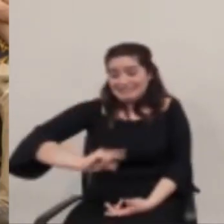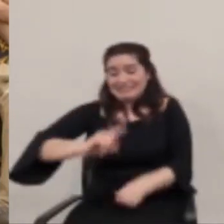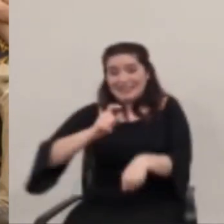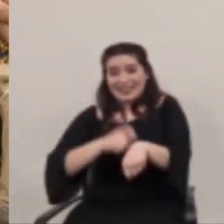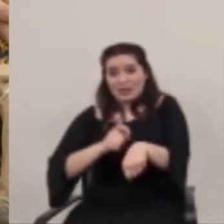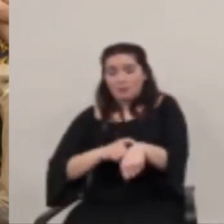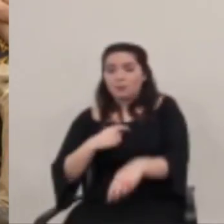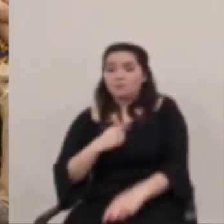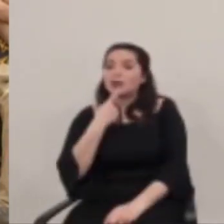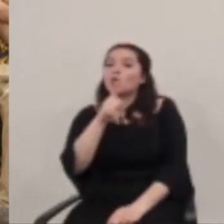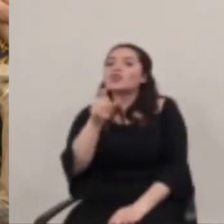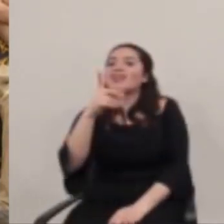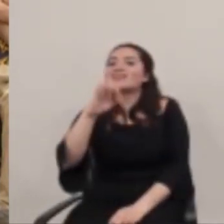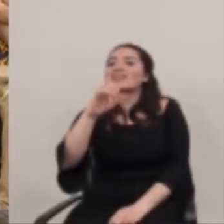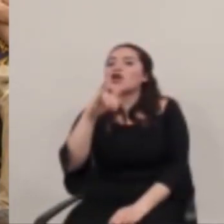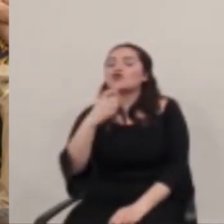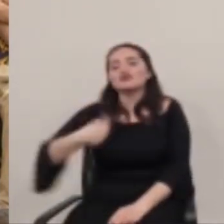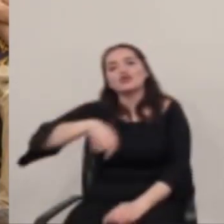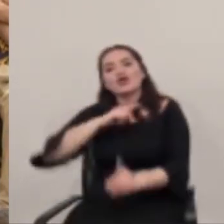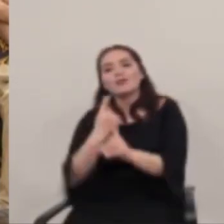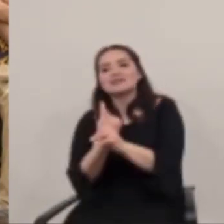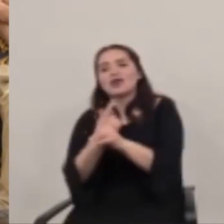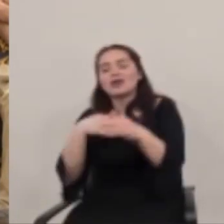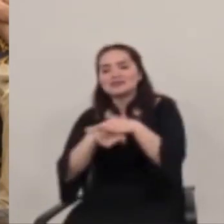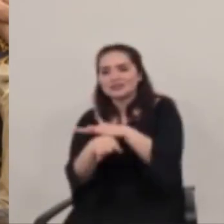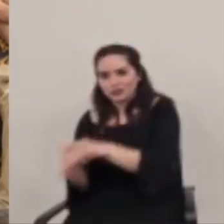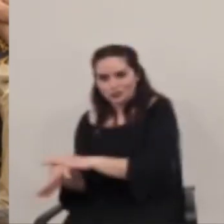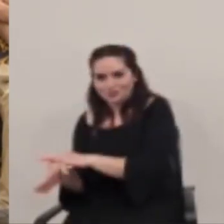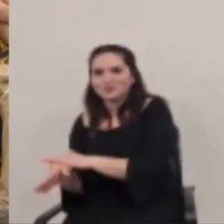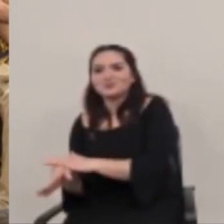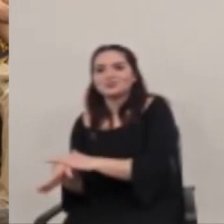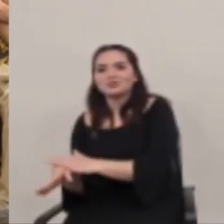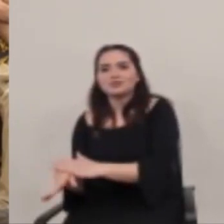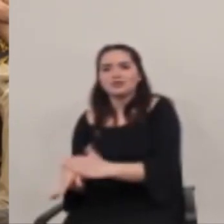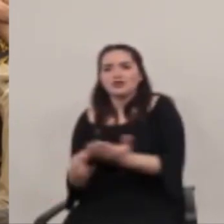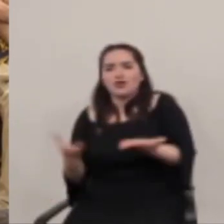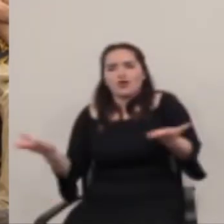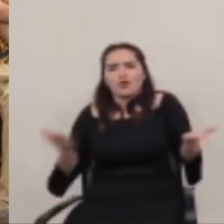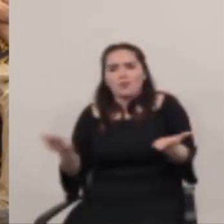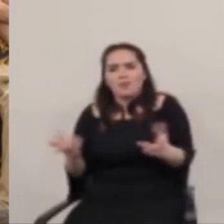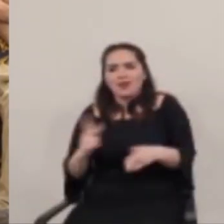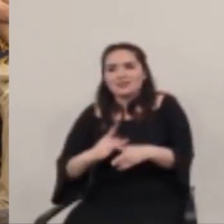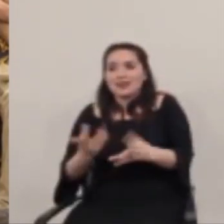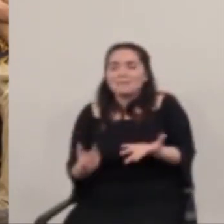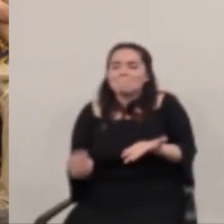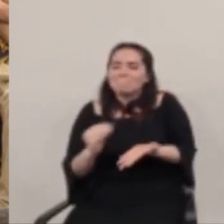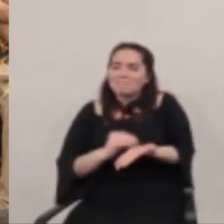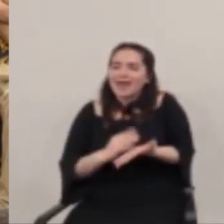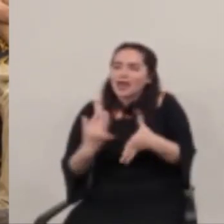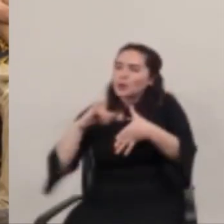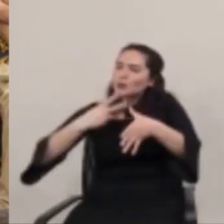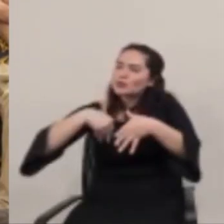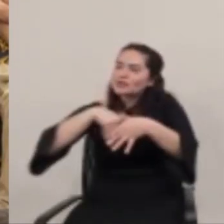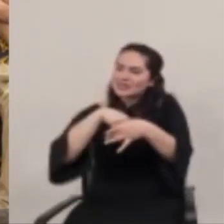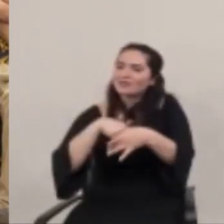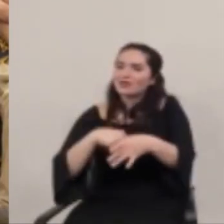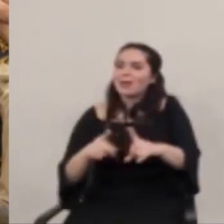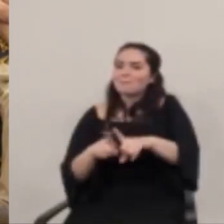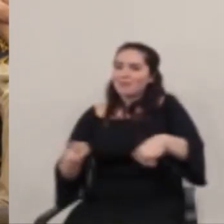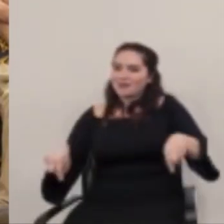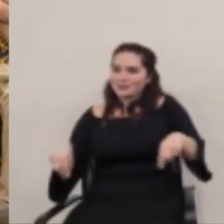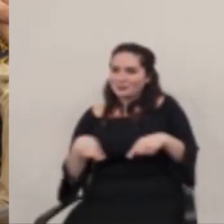preguntarte, Diego, hemos hablado del acceso, hemos hablado de cómo hacer más inclusivos los espacios, los estudios, muchas cosas,